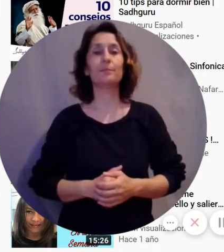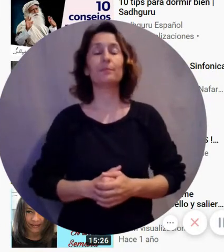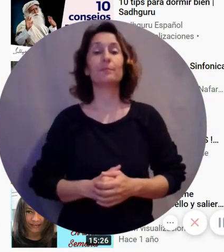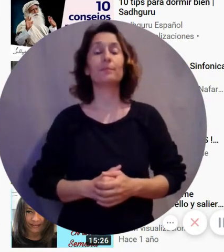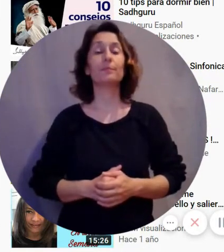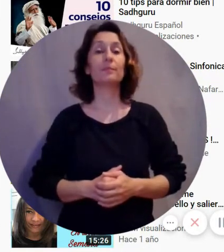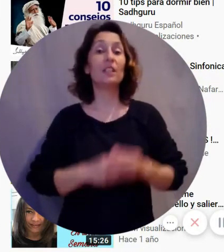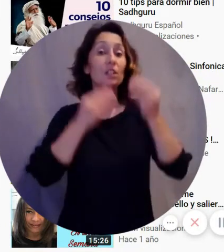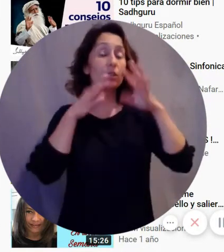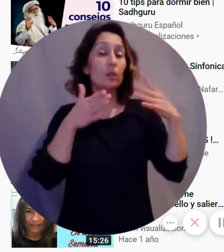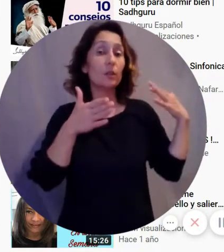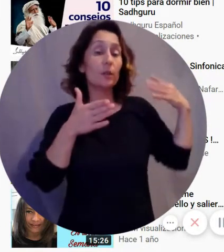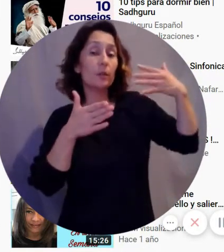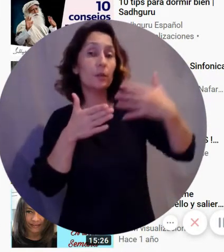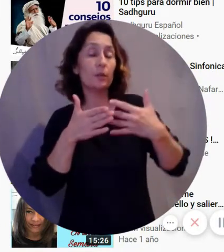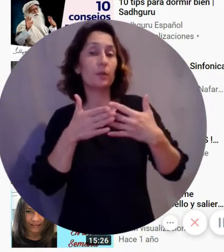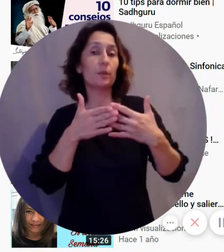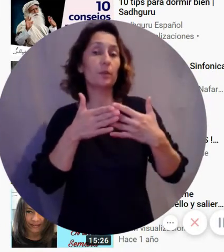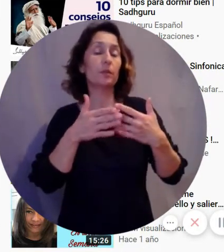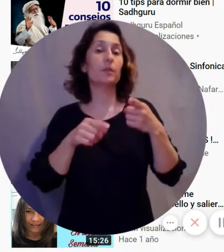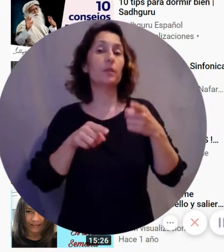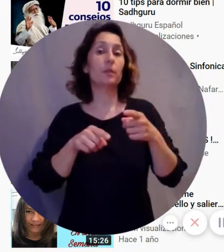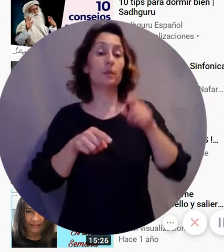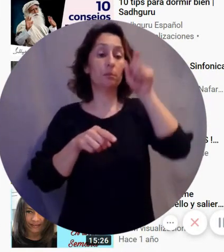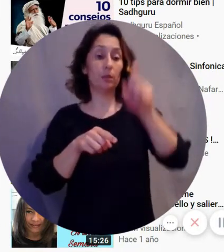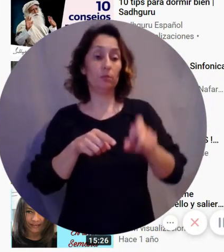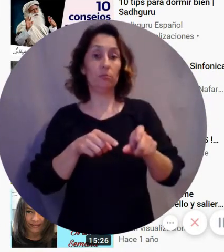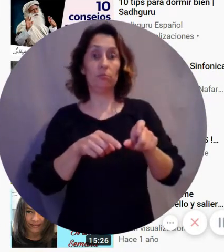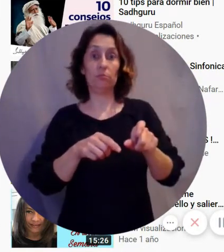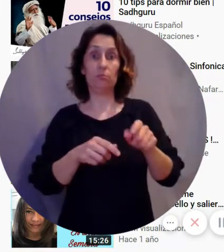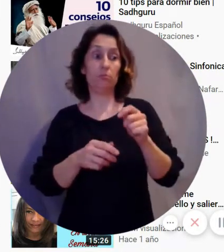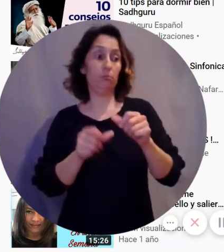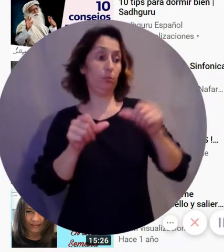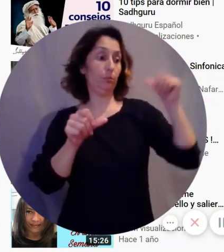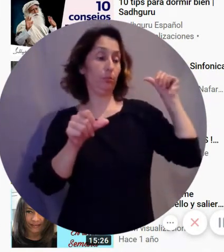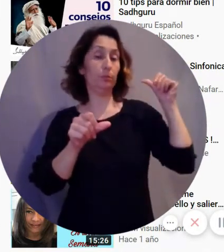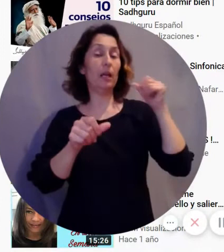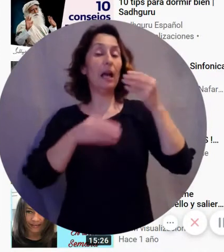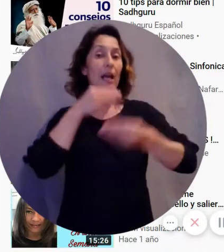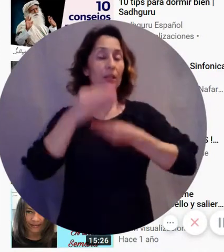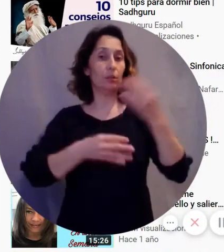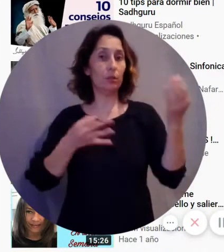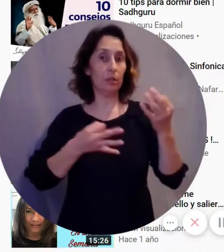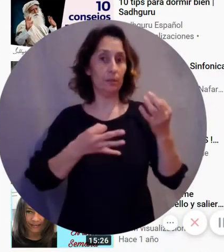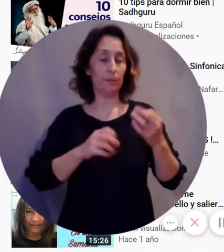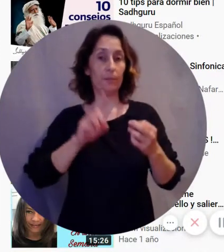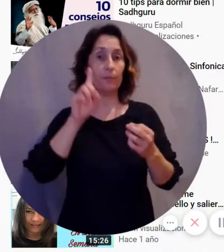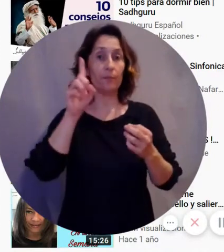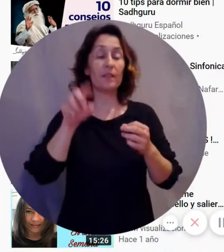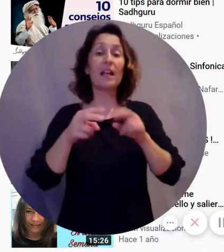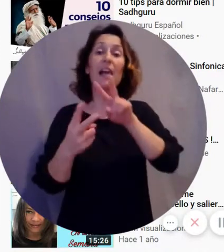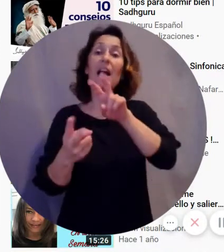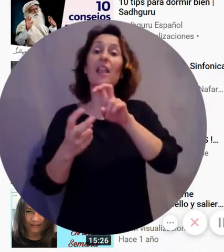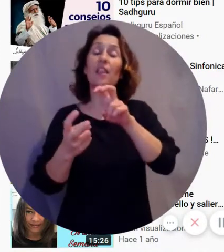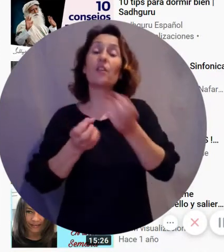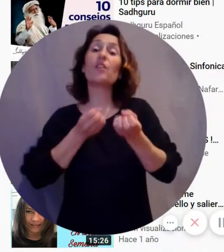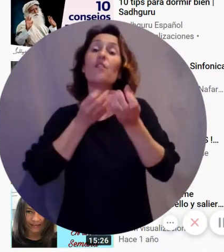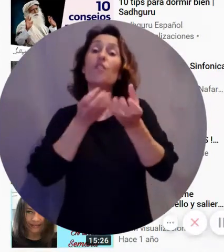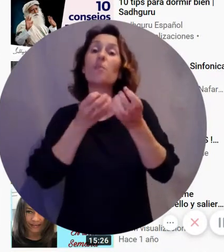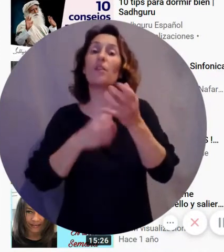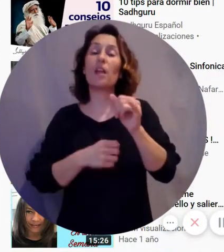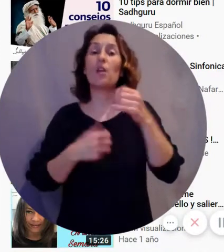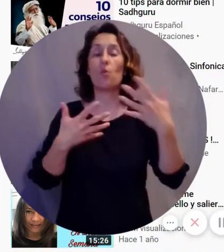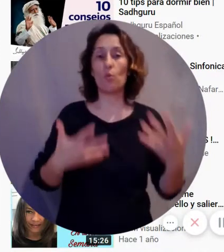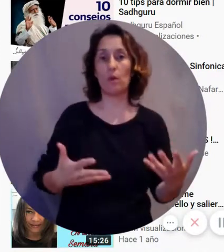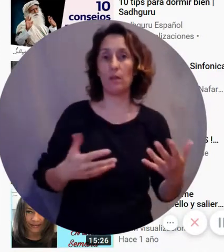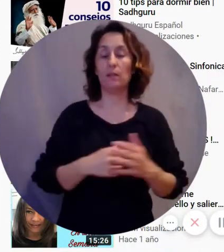resumen de los movimientos que el contribuyente ha ido haciendo, la información recibida por Hacienda para el ejercicio fiscal de la declaración y las secciones que se